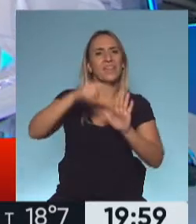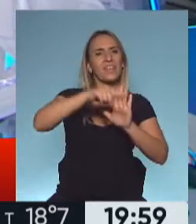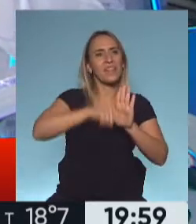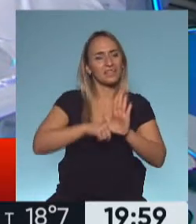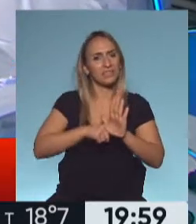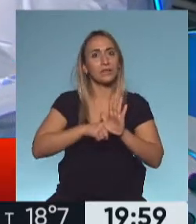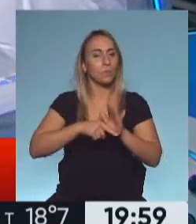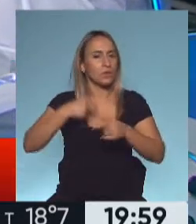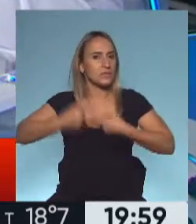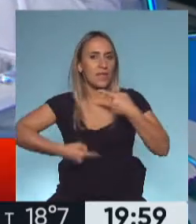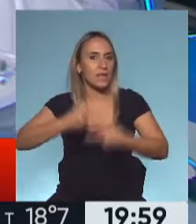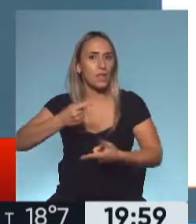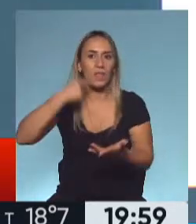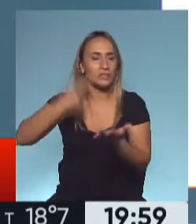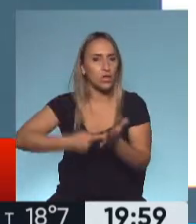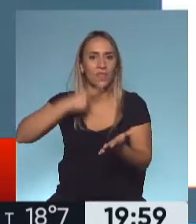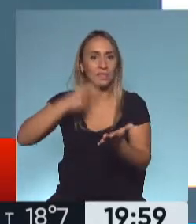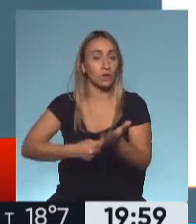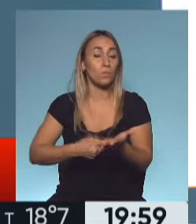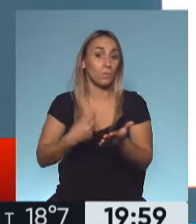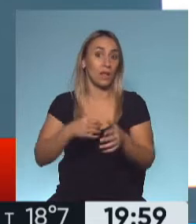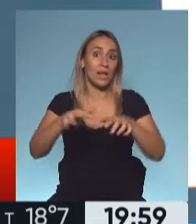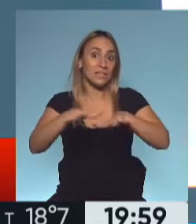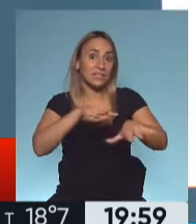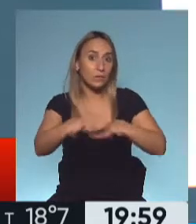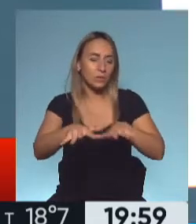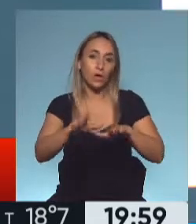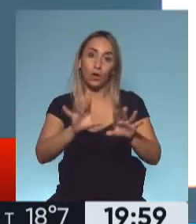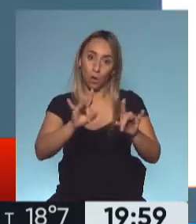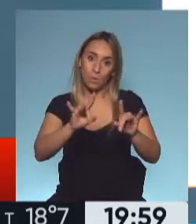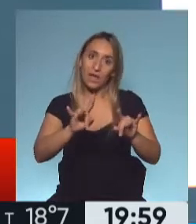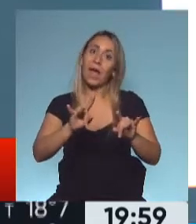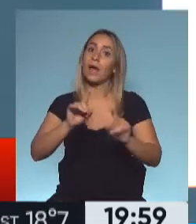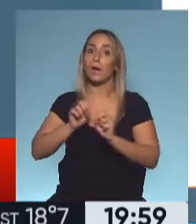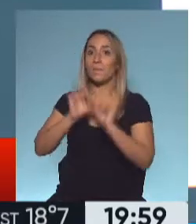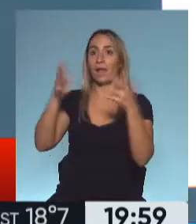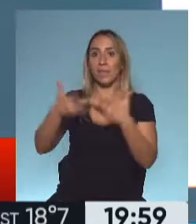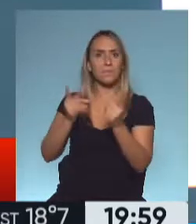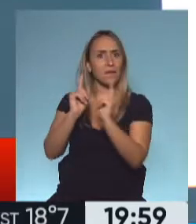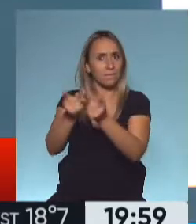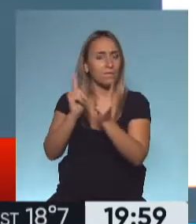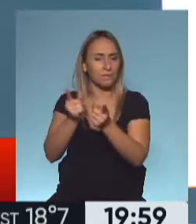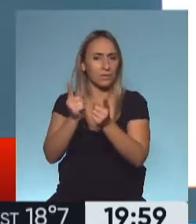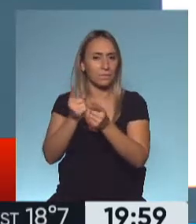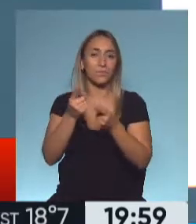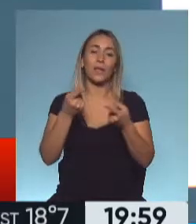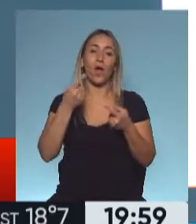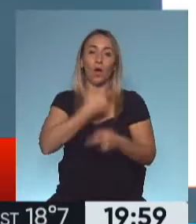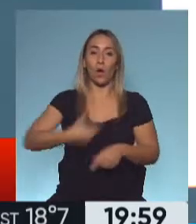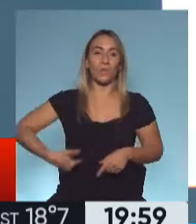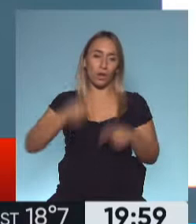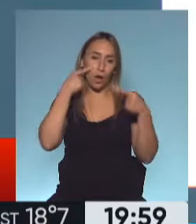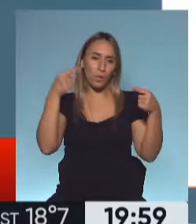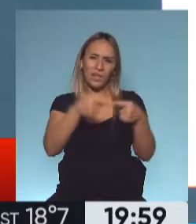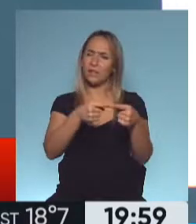permanente, la situación es una situación que hay que ir siguiendo, estamos en una situación de pandemia muy compleja. Los objetivos del gobierno siempre han